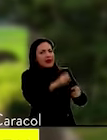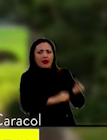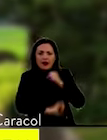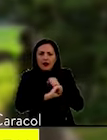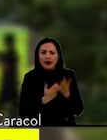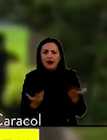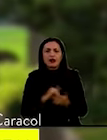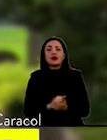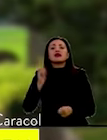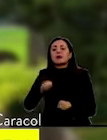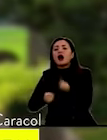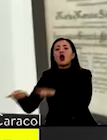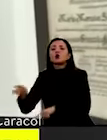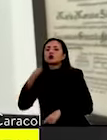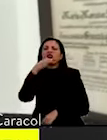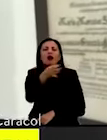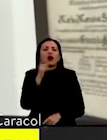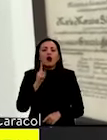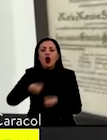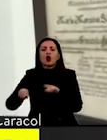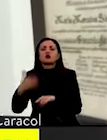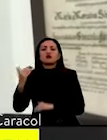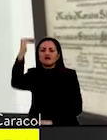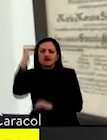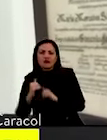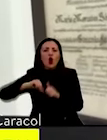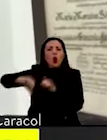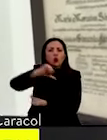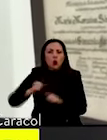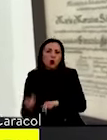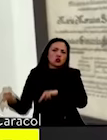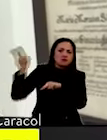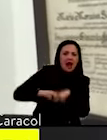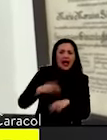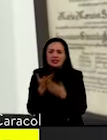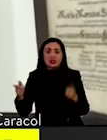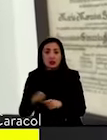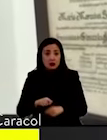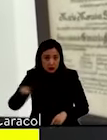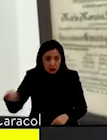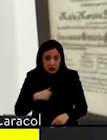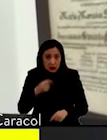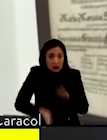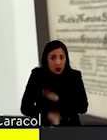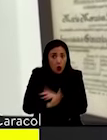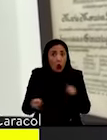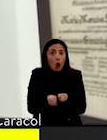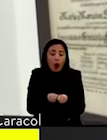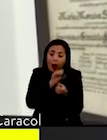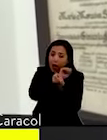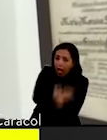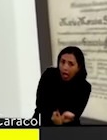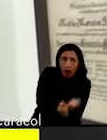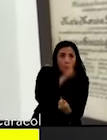contratadas y los turnos nosotros no podemos seguir siendo los esclavos de la salud nosotros merecemos